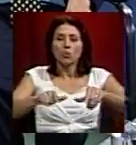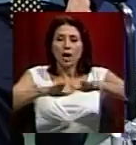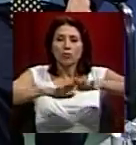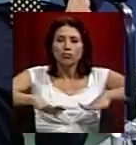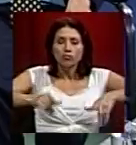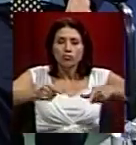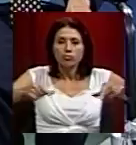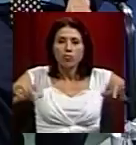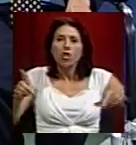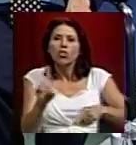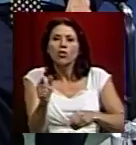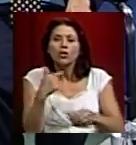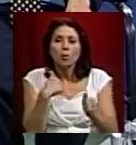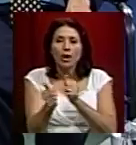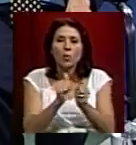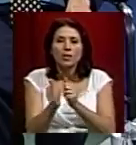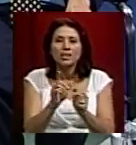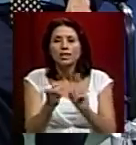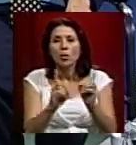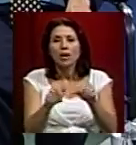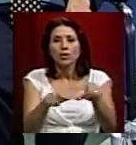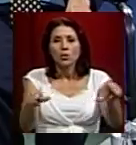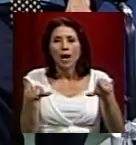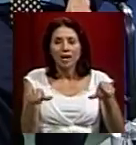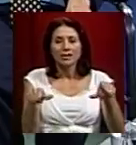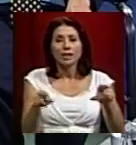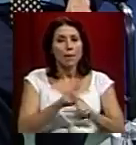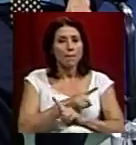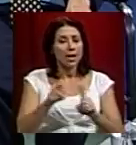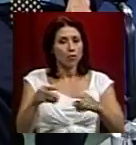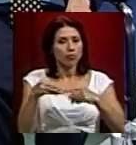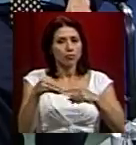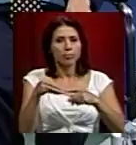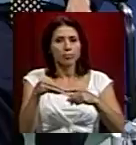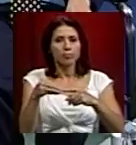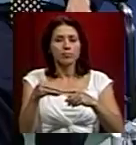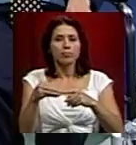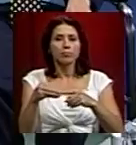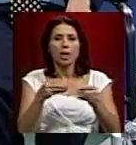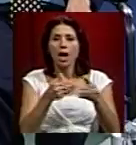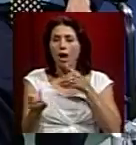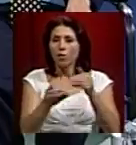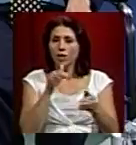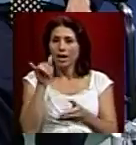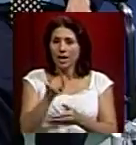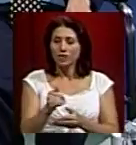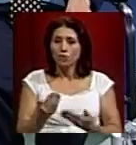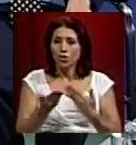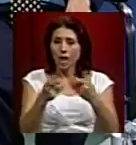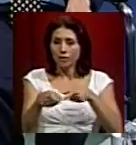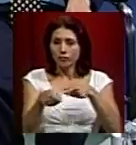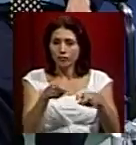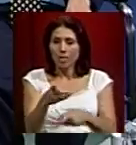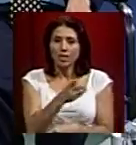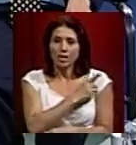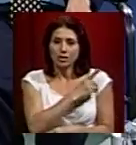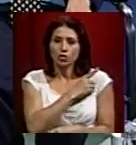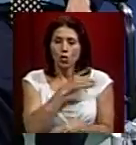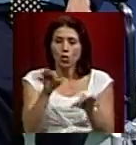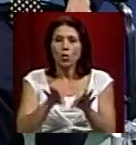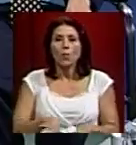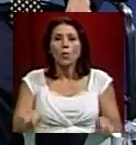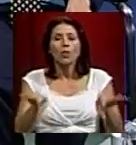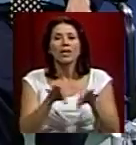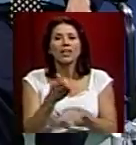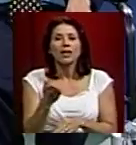voy a estar compitiendo, en qué lugares, etcétera. Pero fundamentalmente, aunque eso da dirección, lo importante es cómo